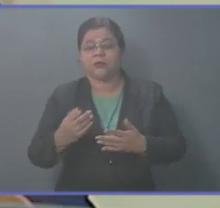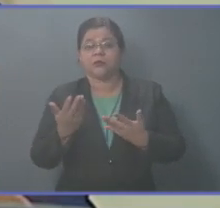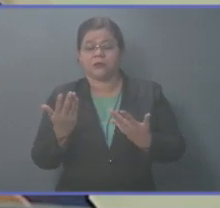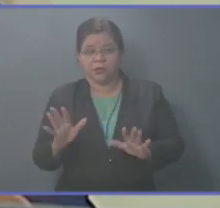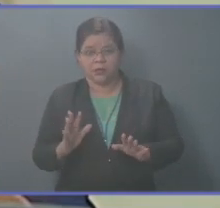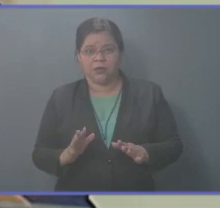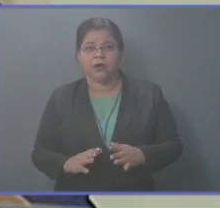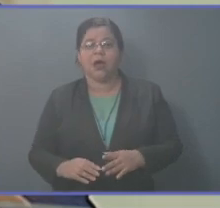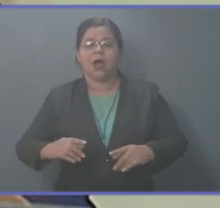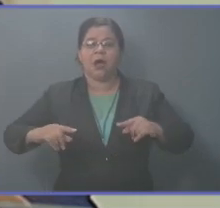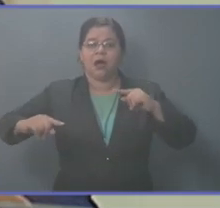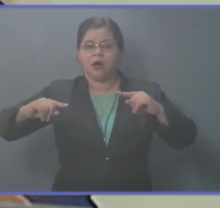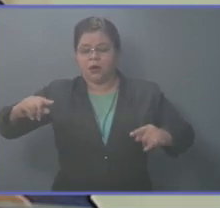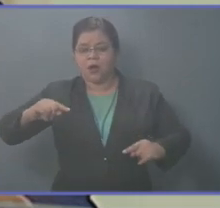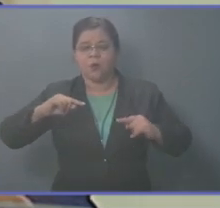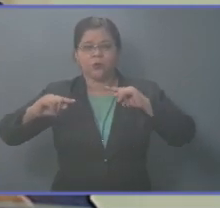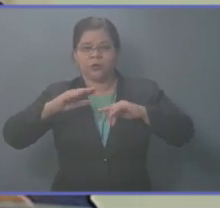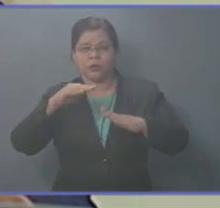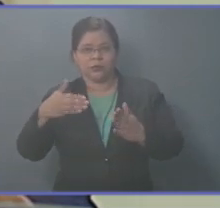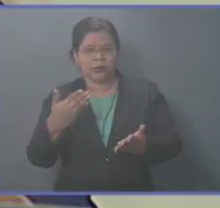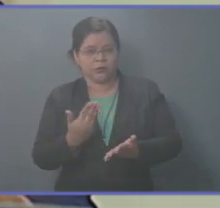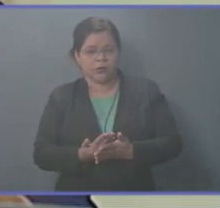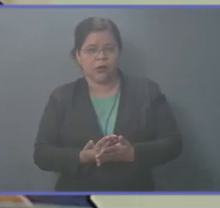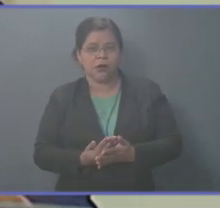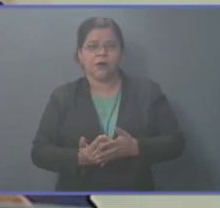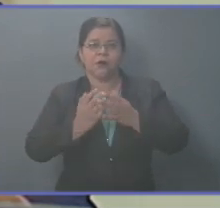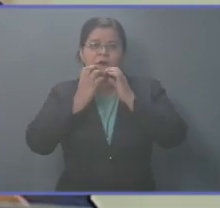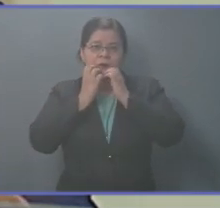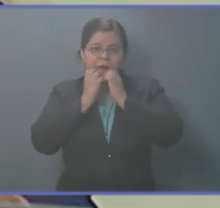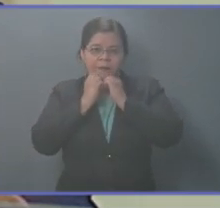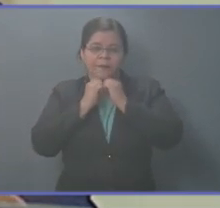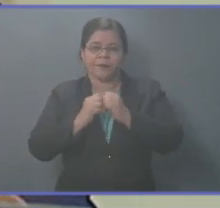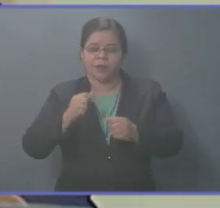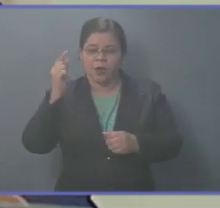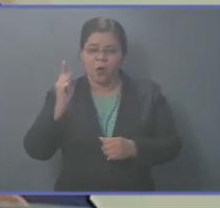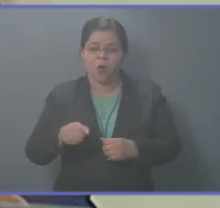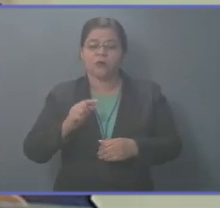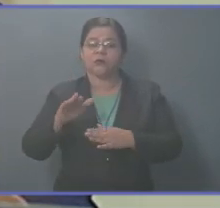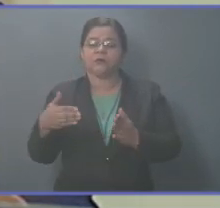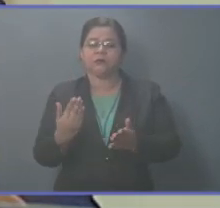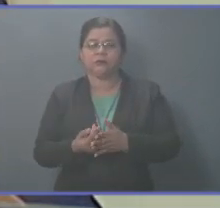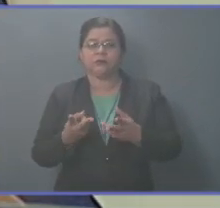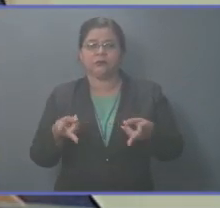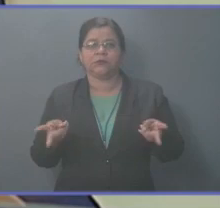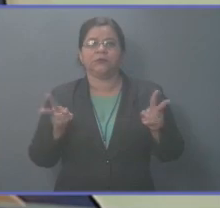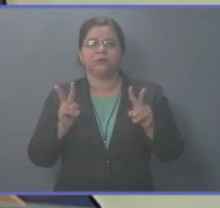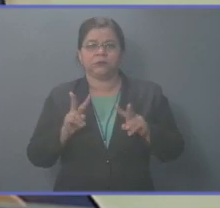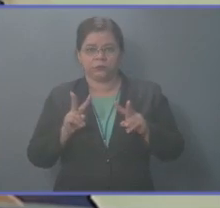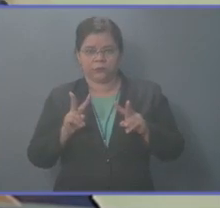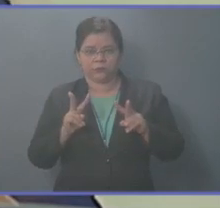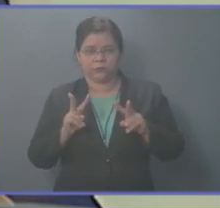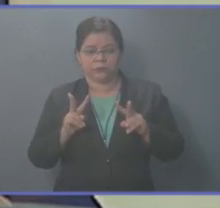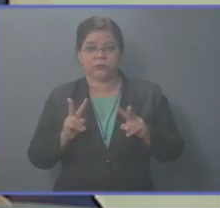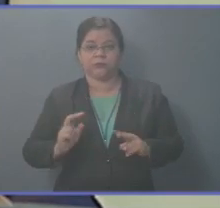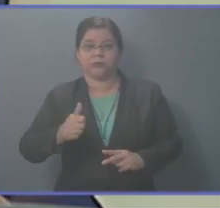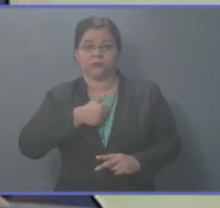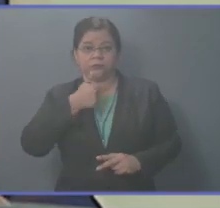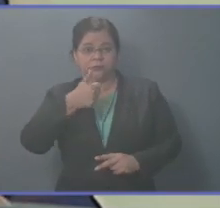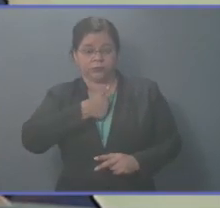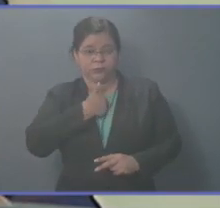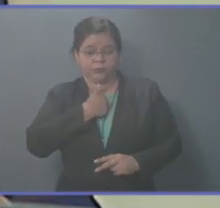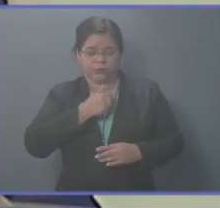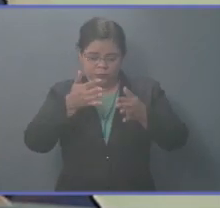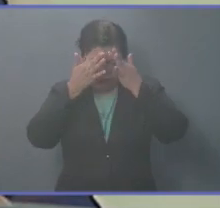concepción autoritaria de la preservación del orden como valor en sí mismo.